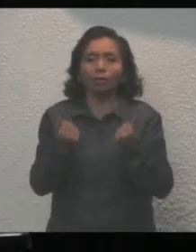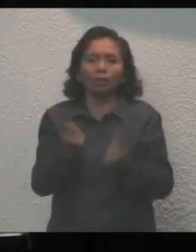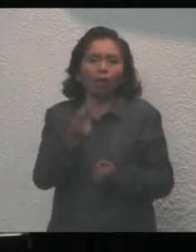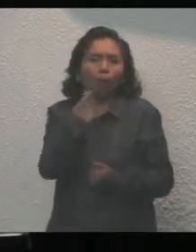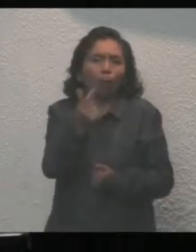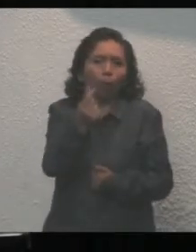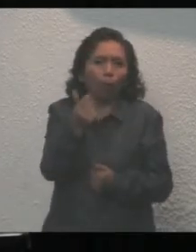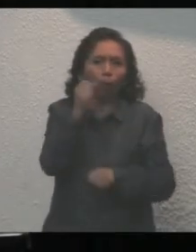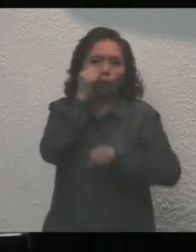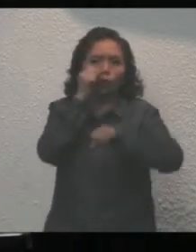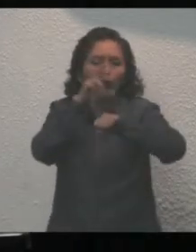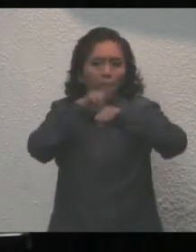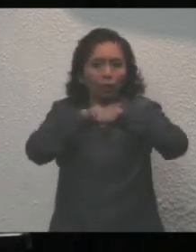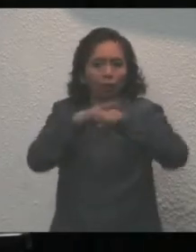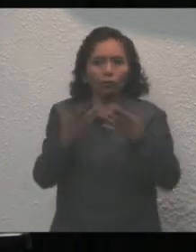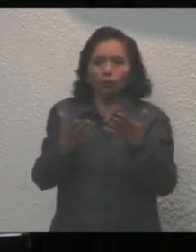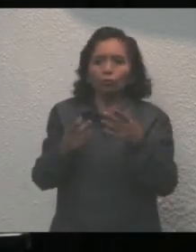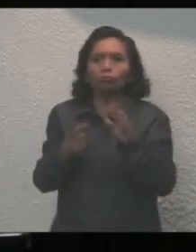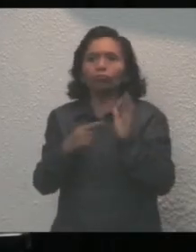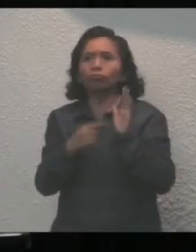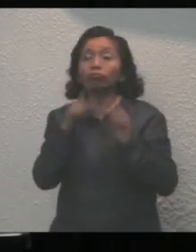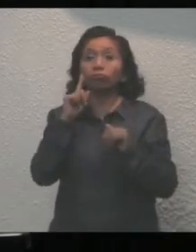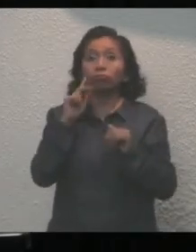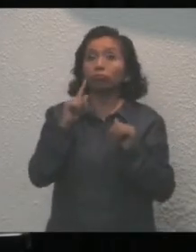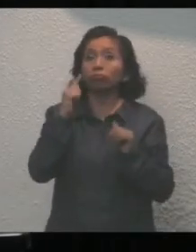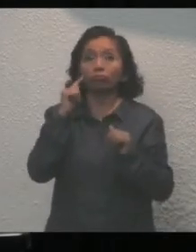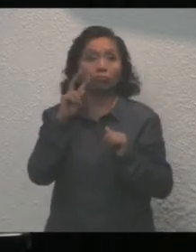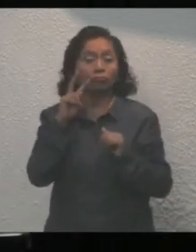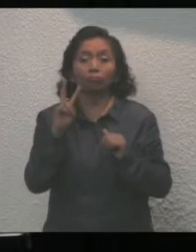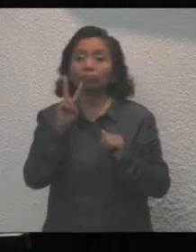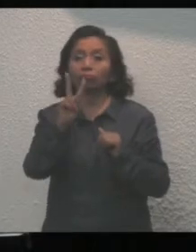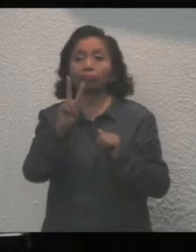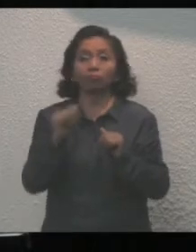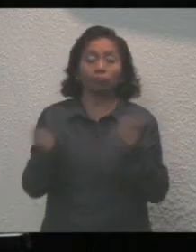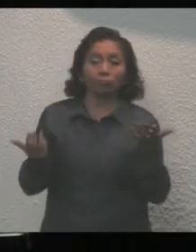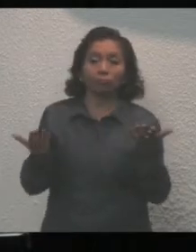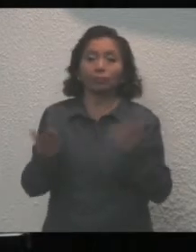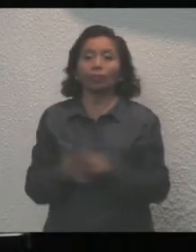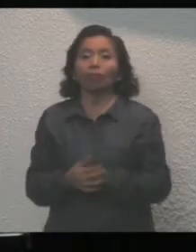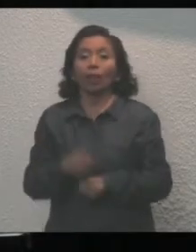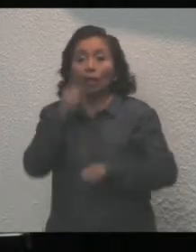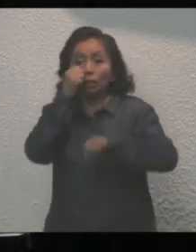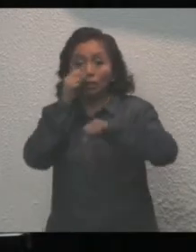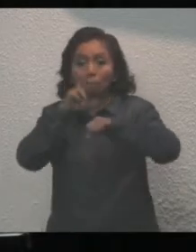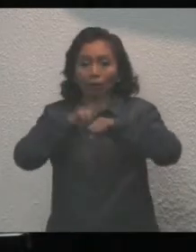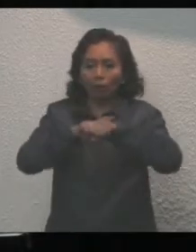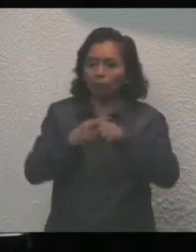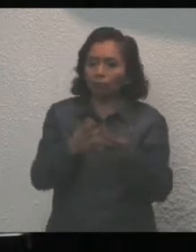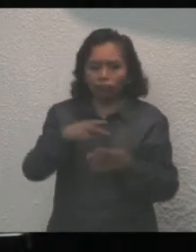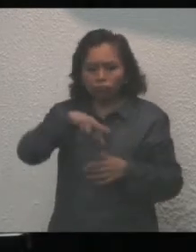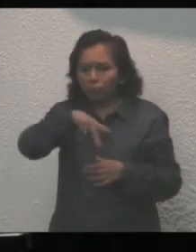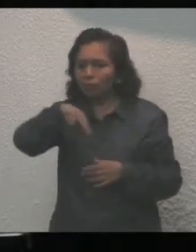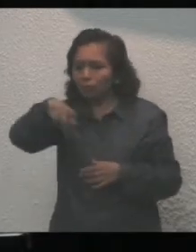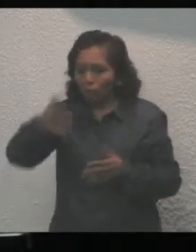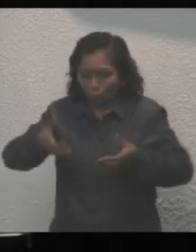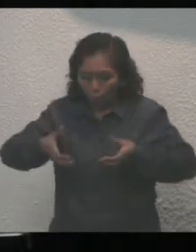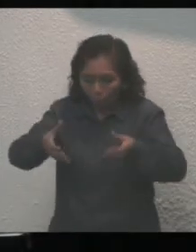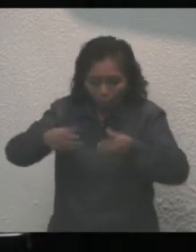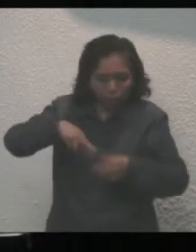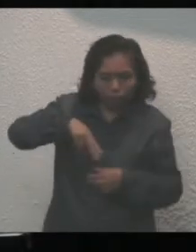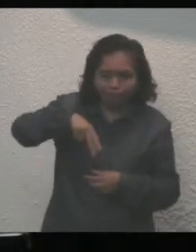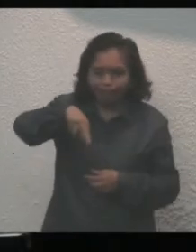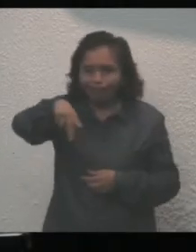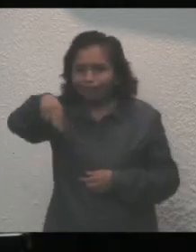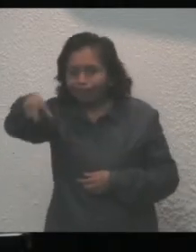pocos secretarios dando la cara, hemos visto a pocos secretarios recorriendo las calles